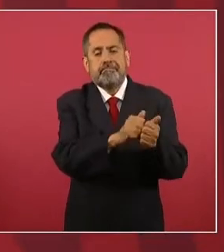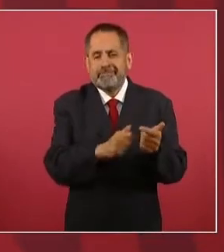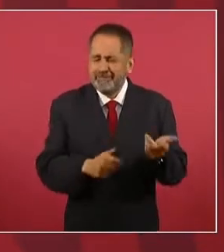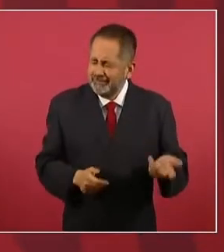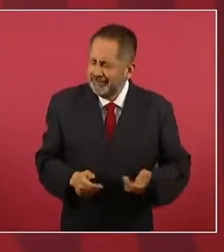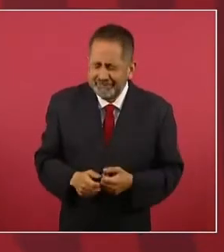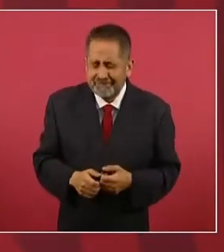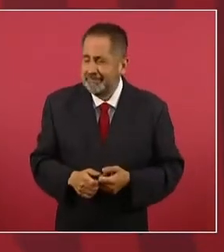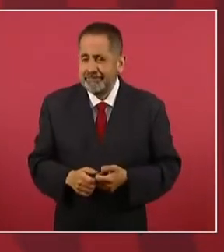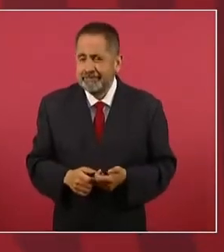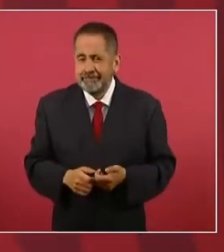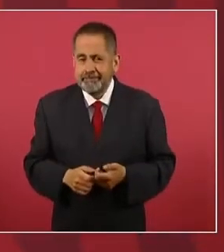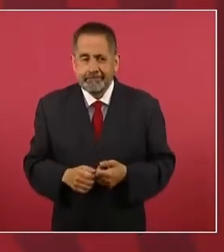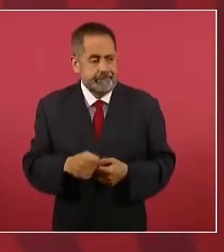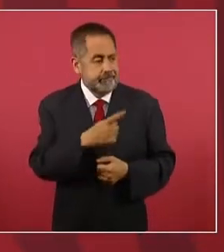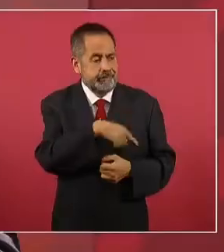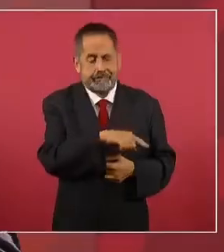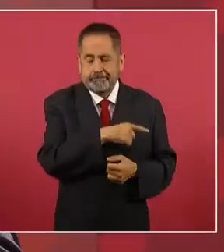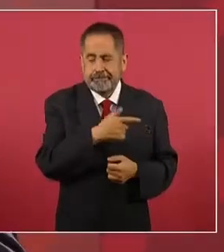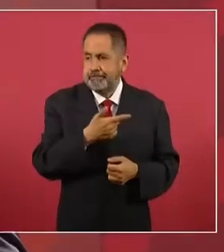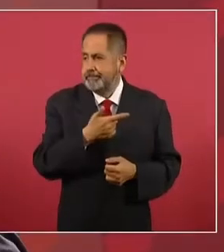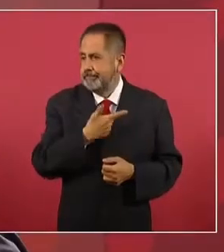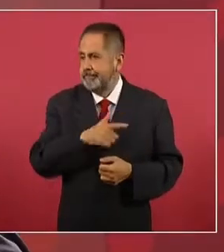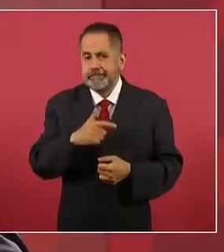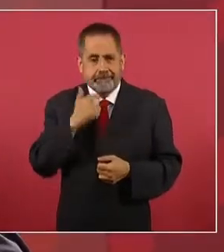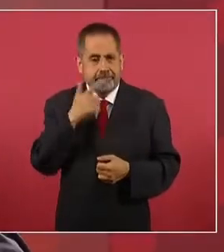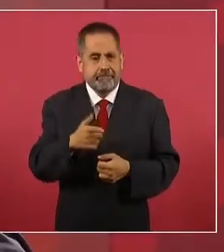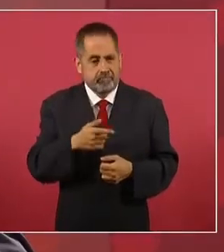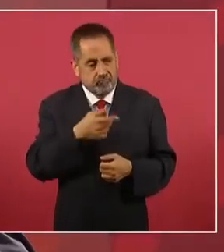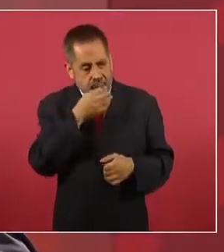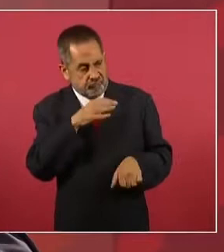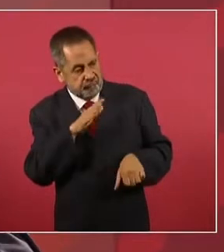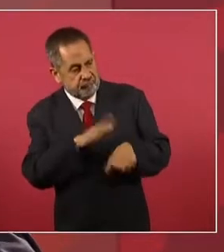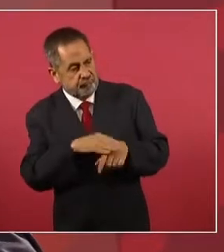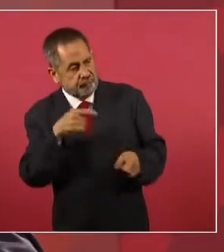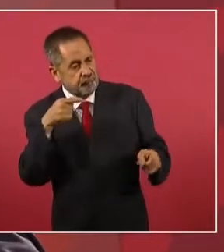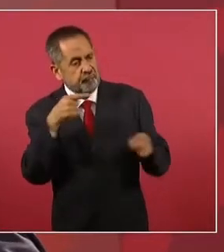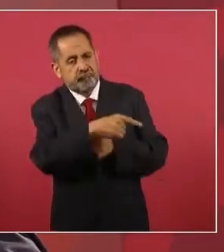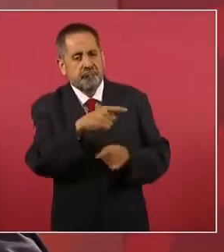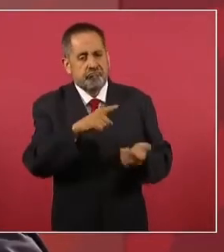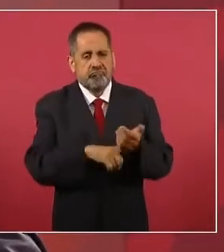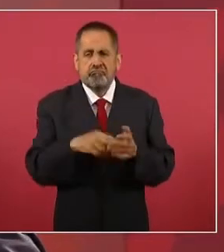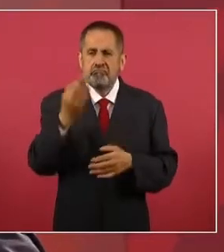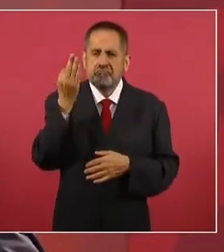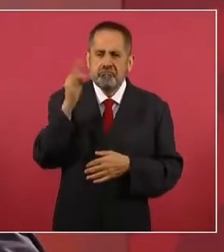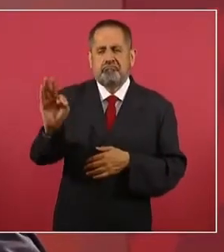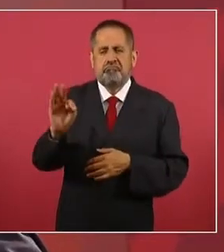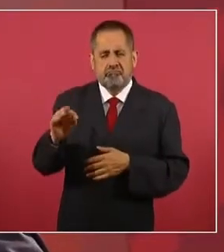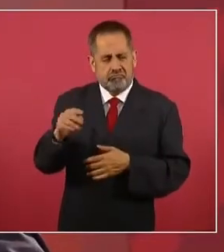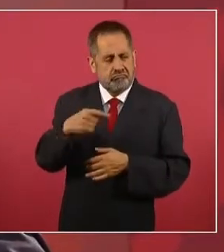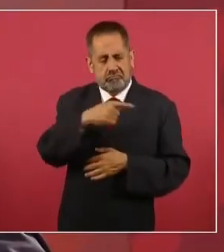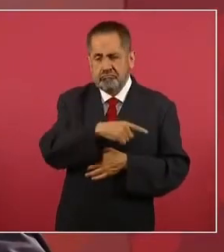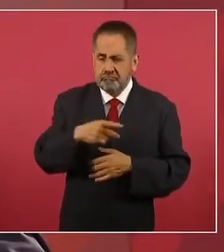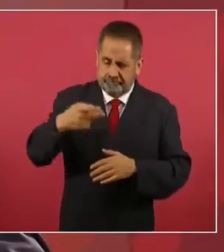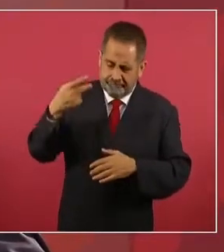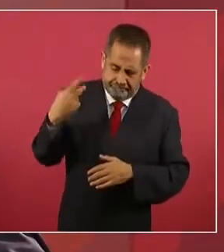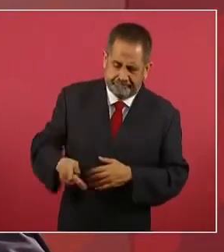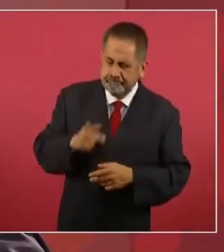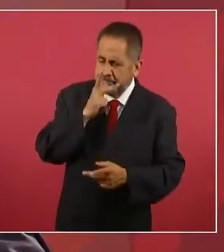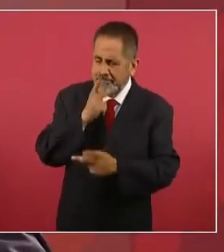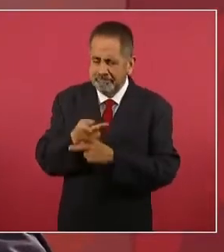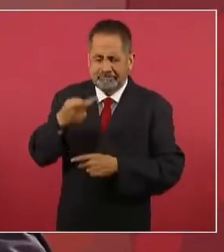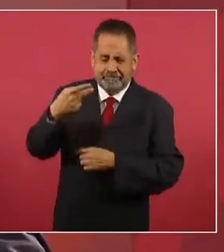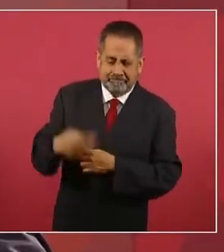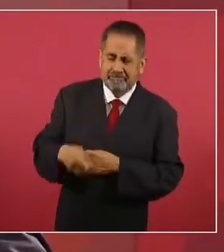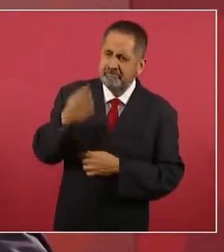No les gusta que se les diga traidores a la patria,